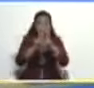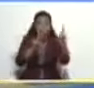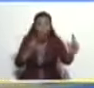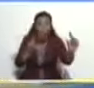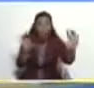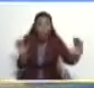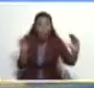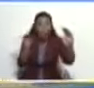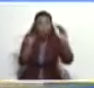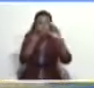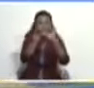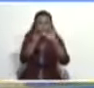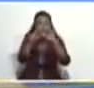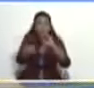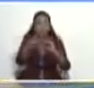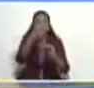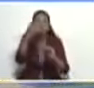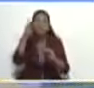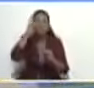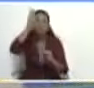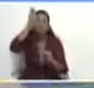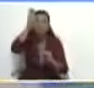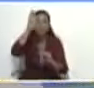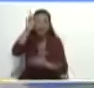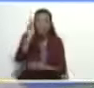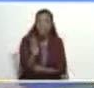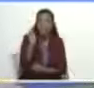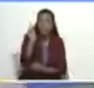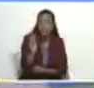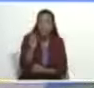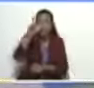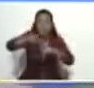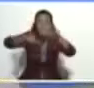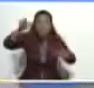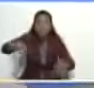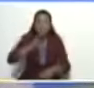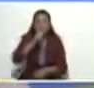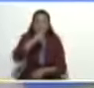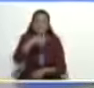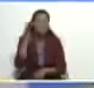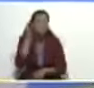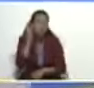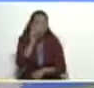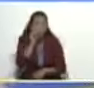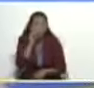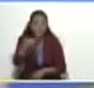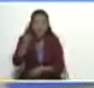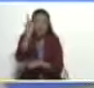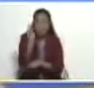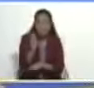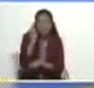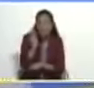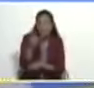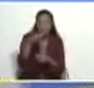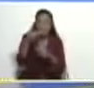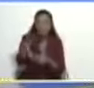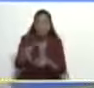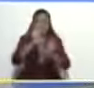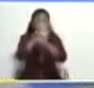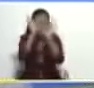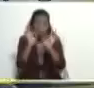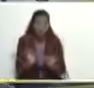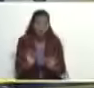fondo vaya para mejorar las pensiones del país y los ingresos de los pensionados y pensionados de